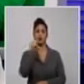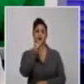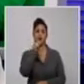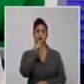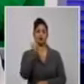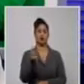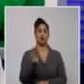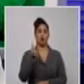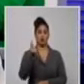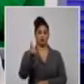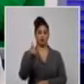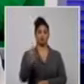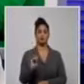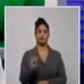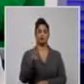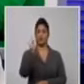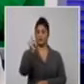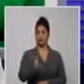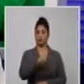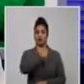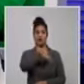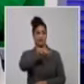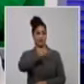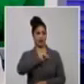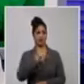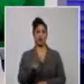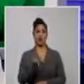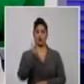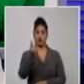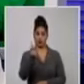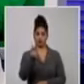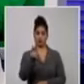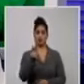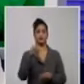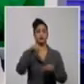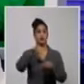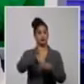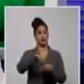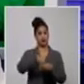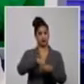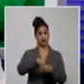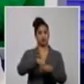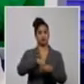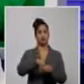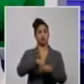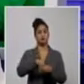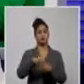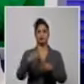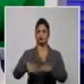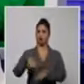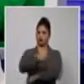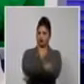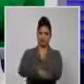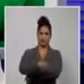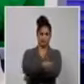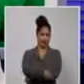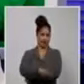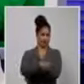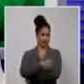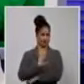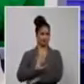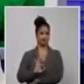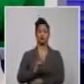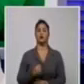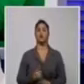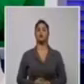una española y un paciente importado de San Kitts y Nevis, un caso importado en